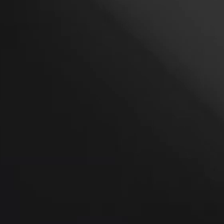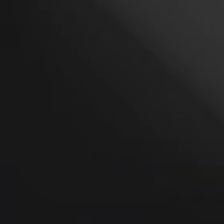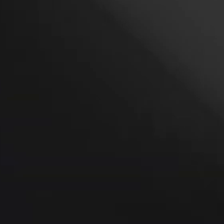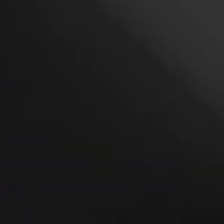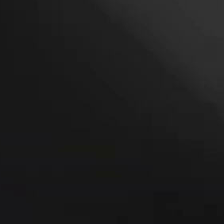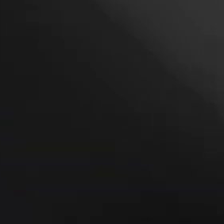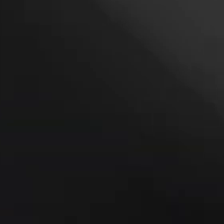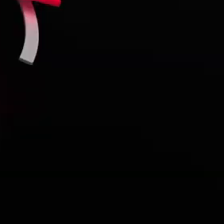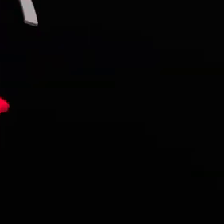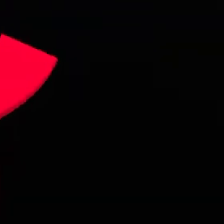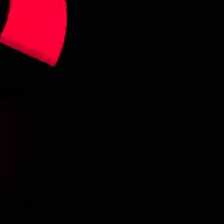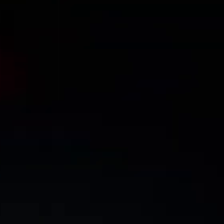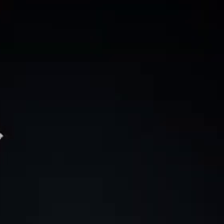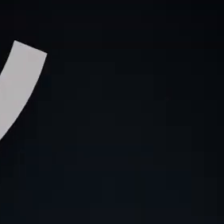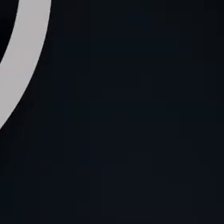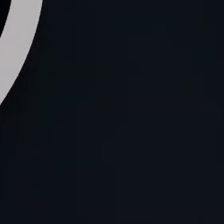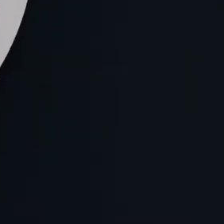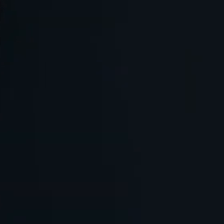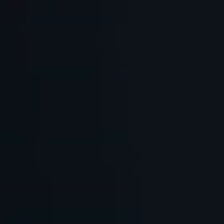ah